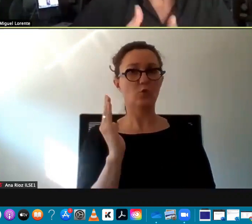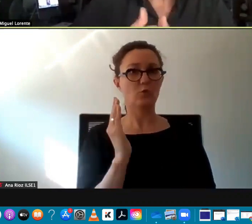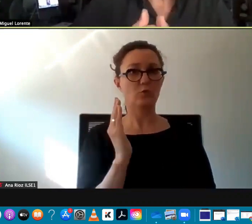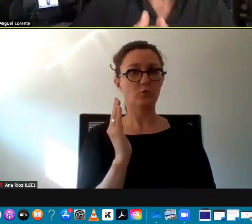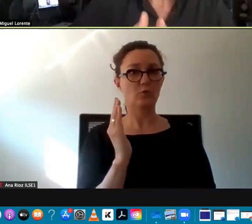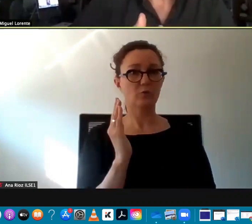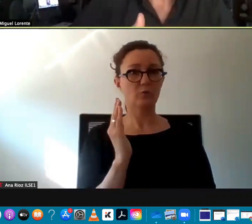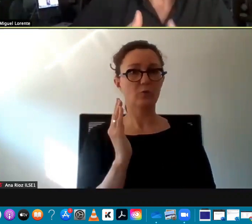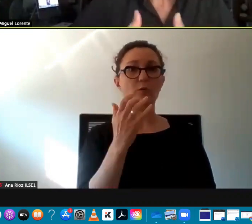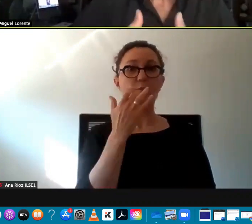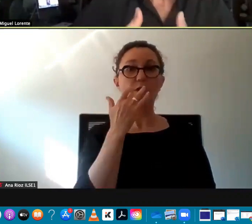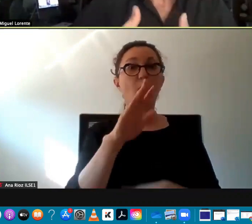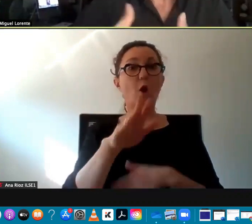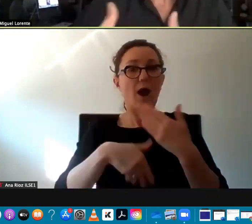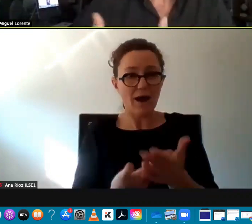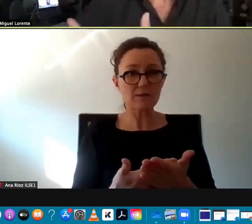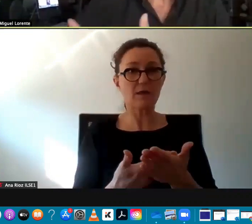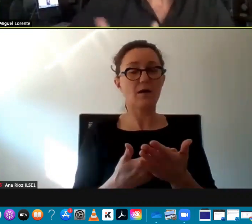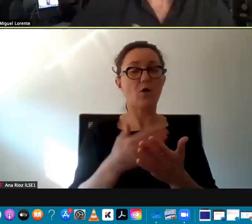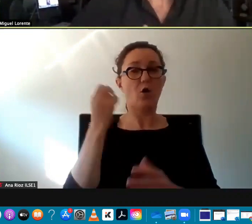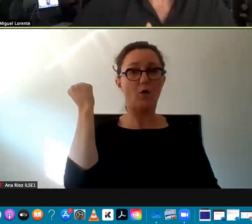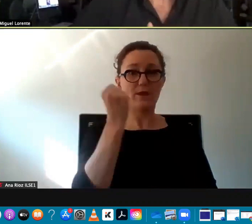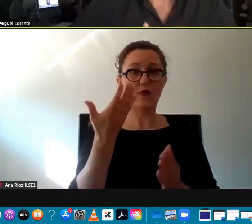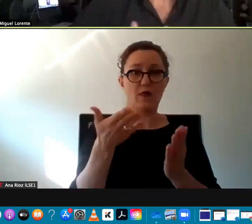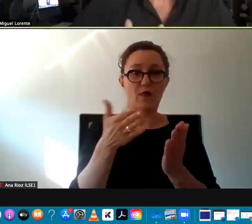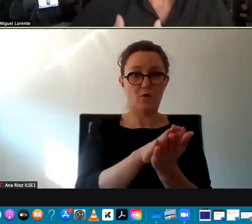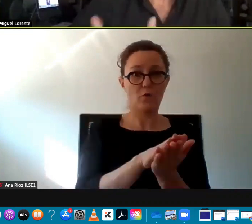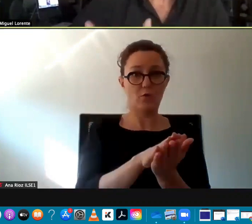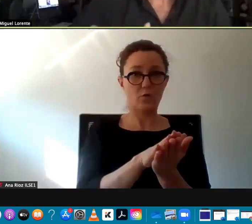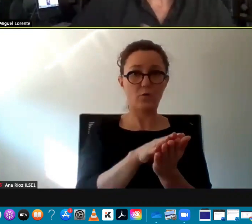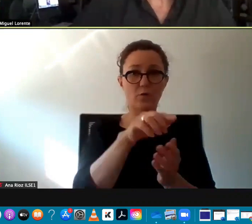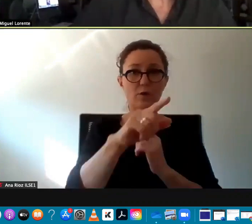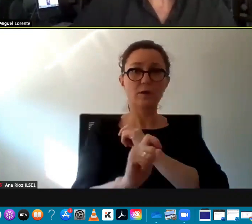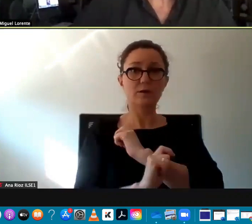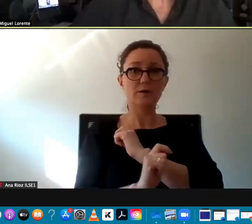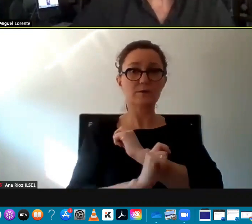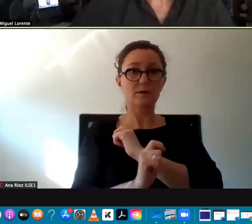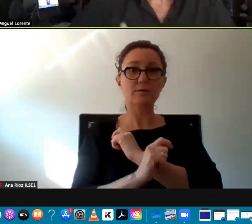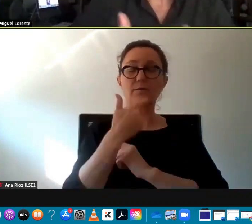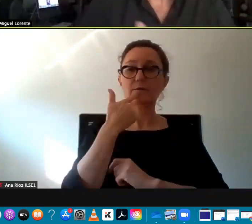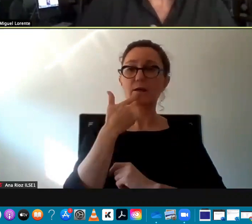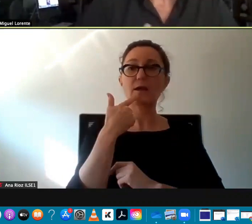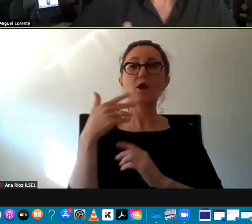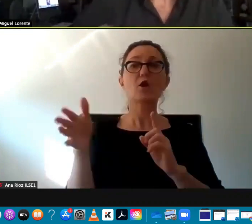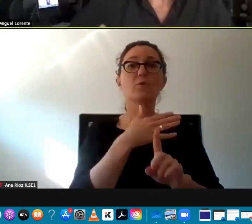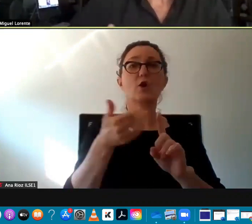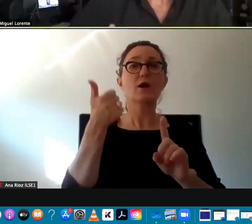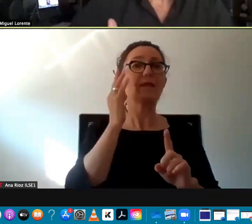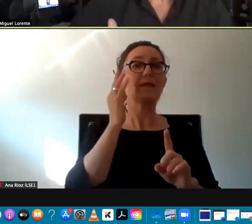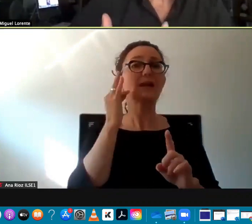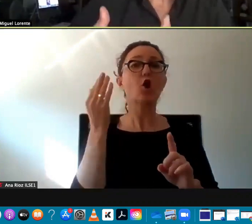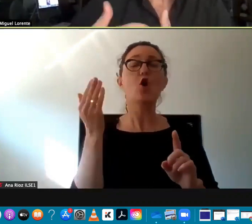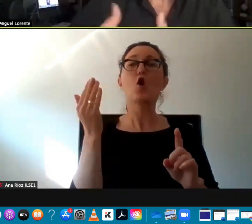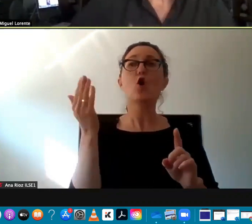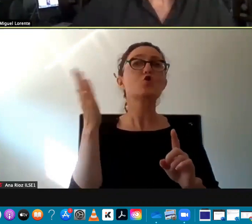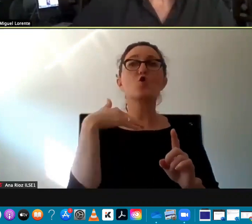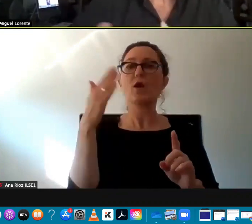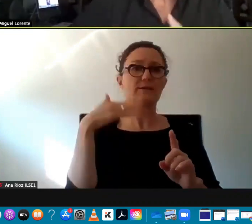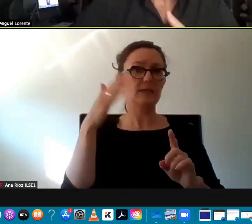del homicidio. Por lo tanto, en esa estrategia de negar la violencia de género, intenta